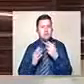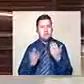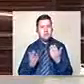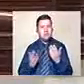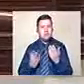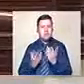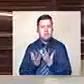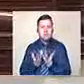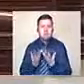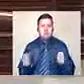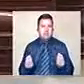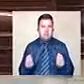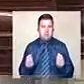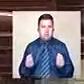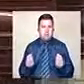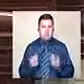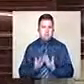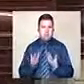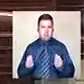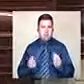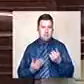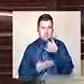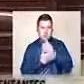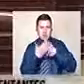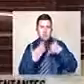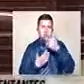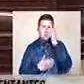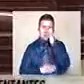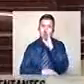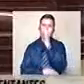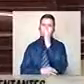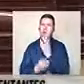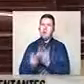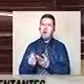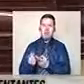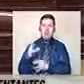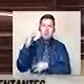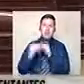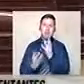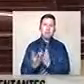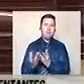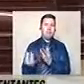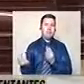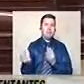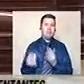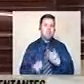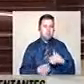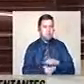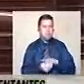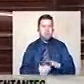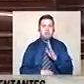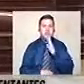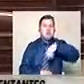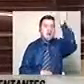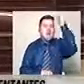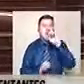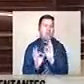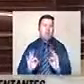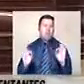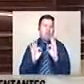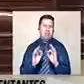división del país la polarización de los colombianos con esta situación no gana nadie